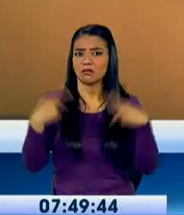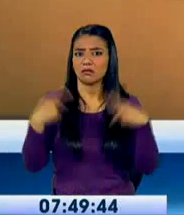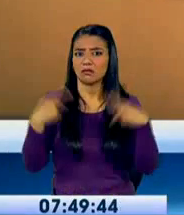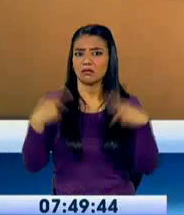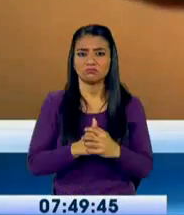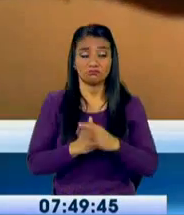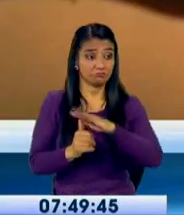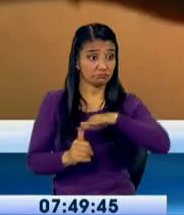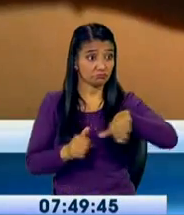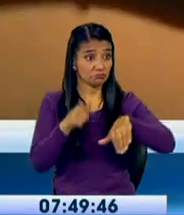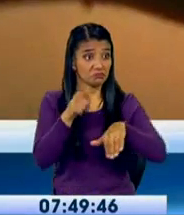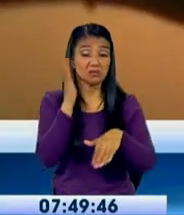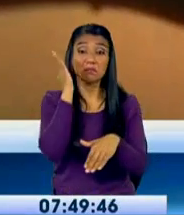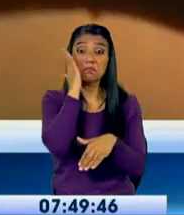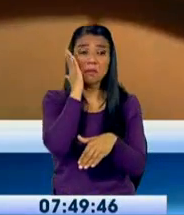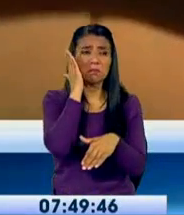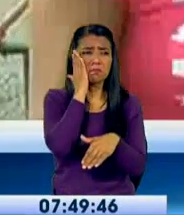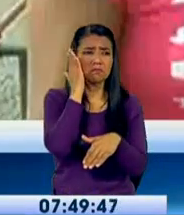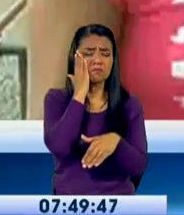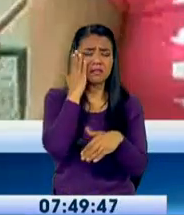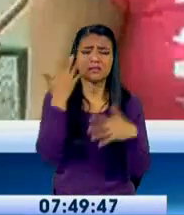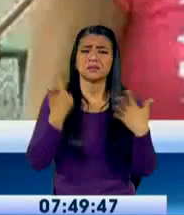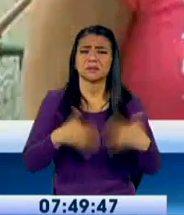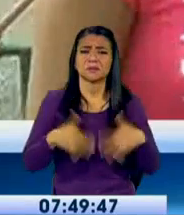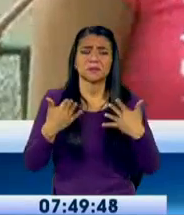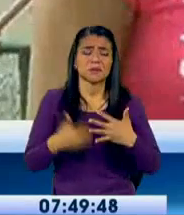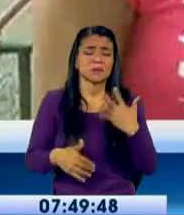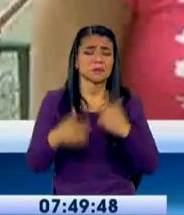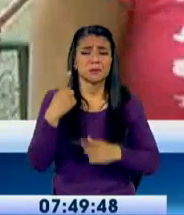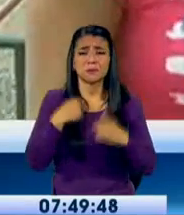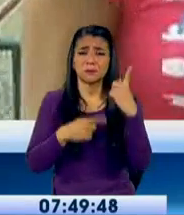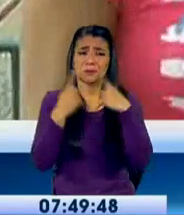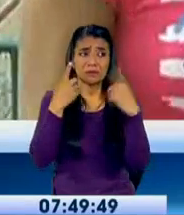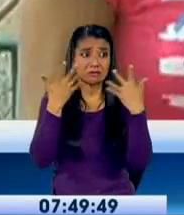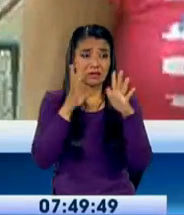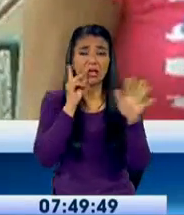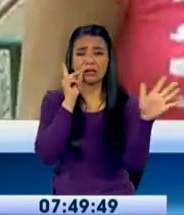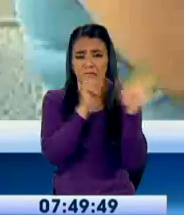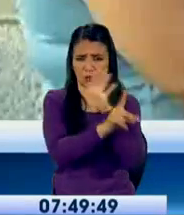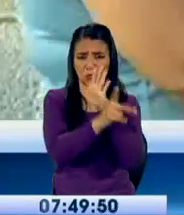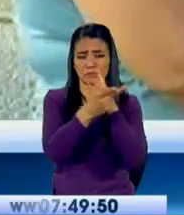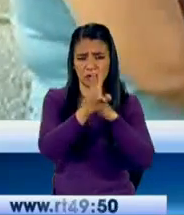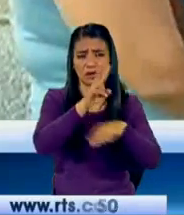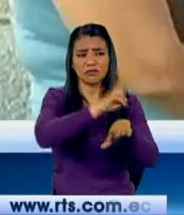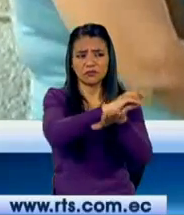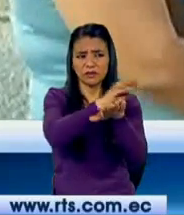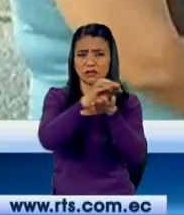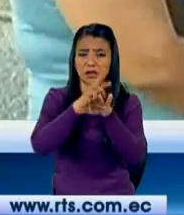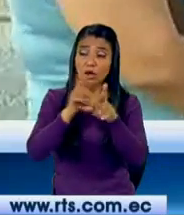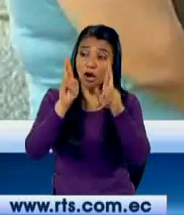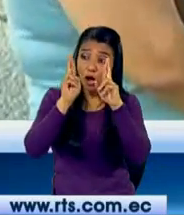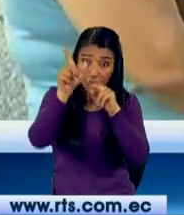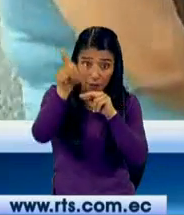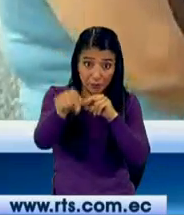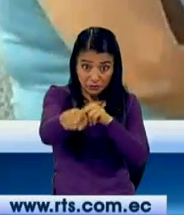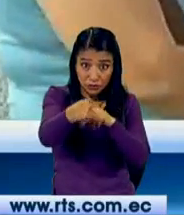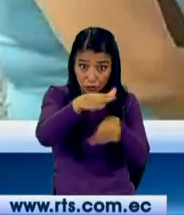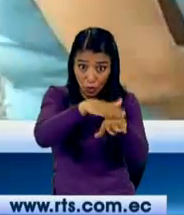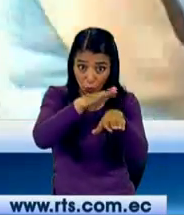la madre de la joven no encuentra consuelo para lo ocurrido. Presentaron la denuncia en la fiscalía esperando que se dé con la